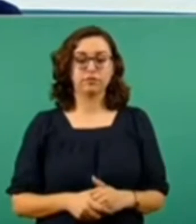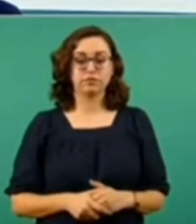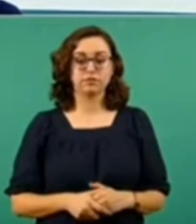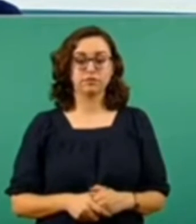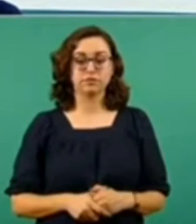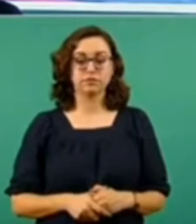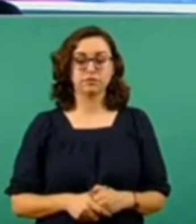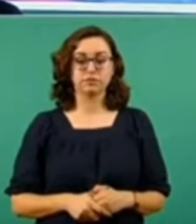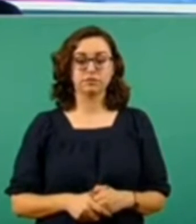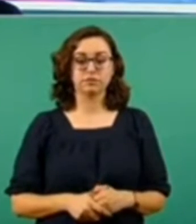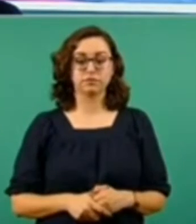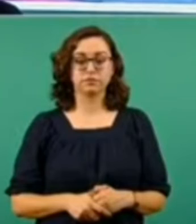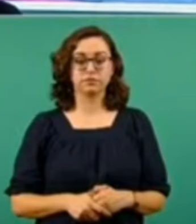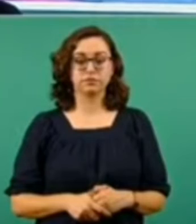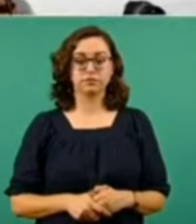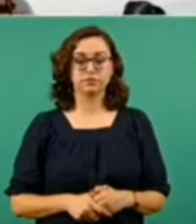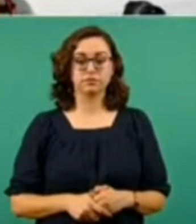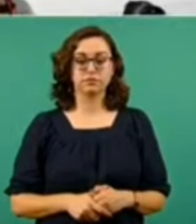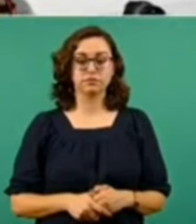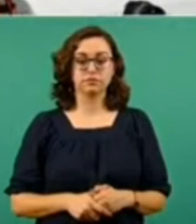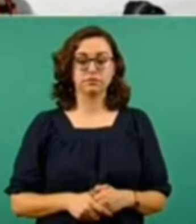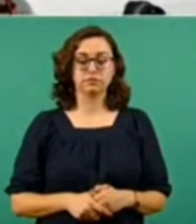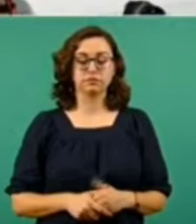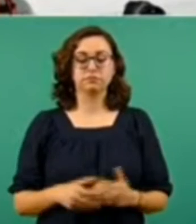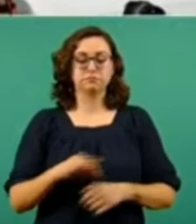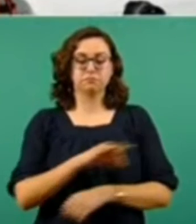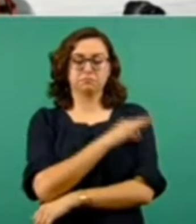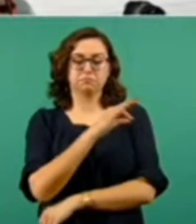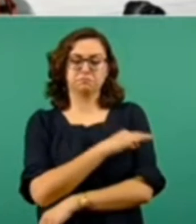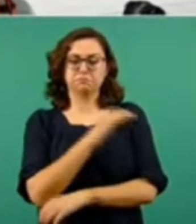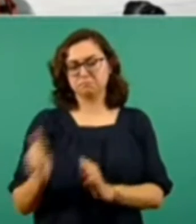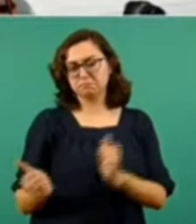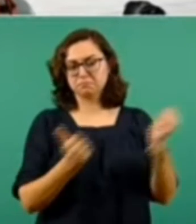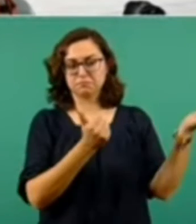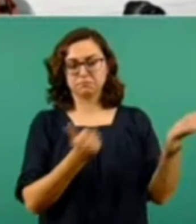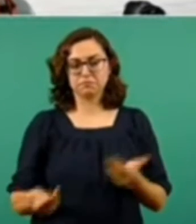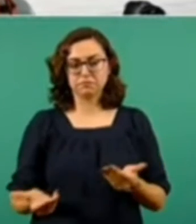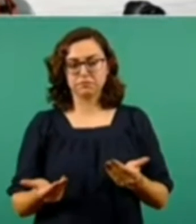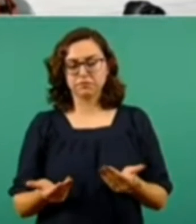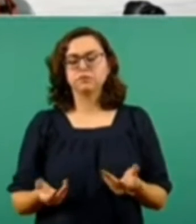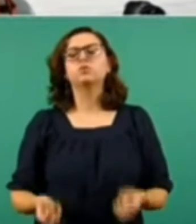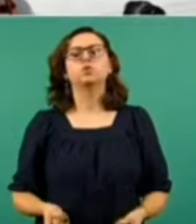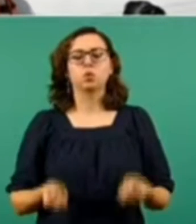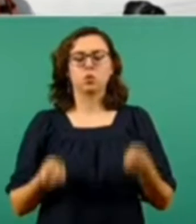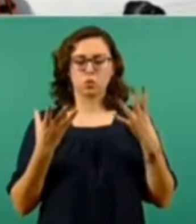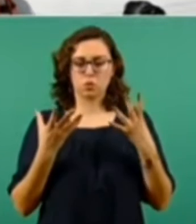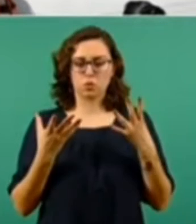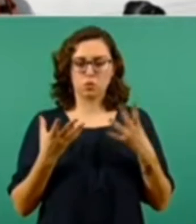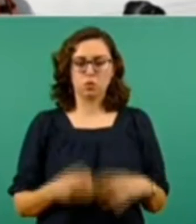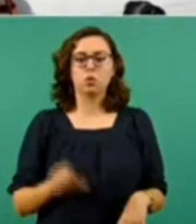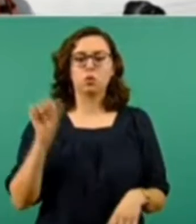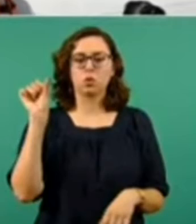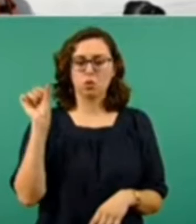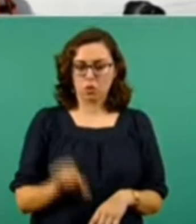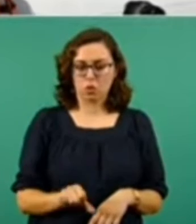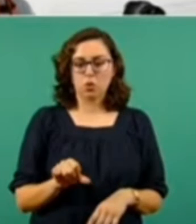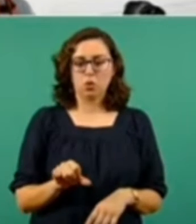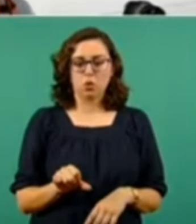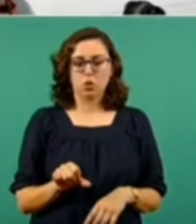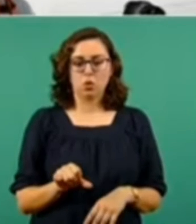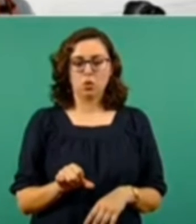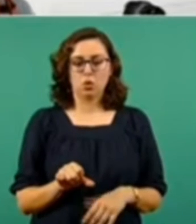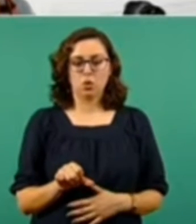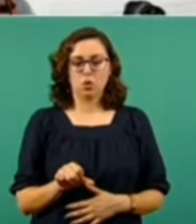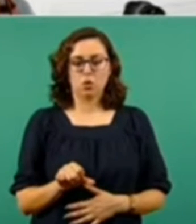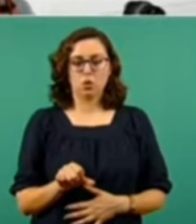diapositiva, tenemos los arribos de vacuna. Hoy, más allá de la cantidad de dosis aplicadas, que en los últimos días